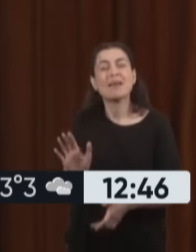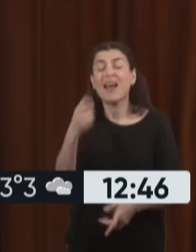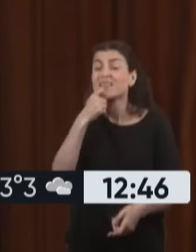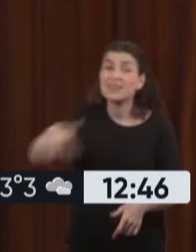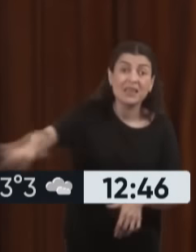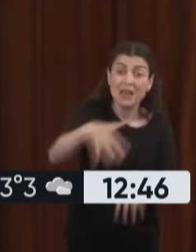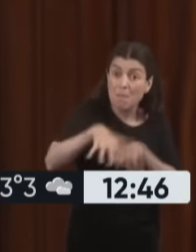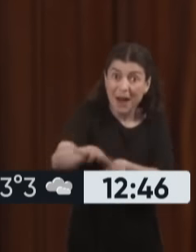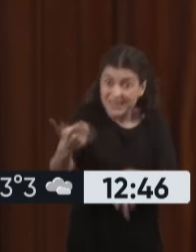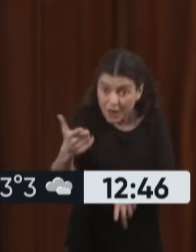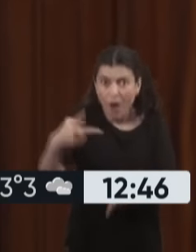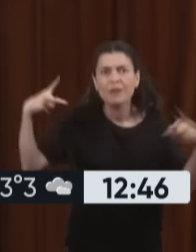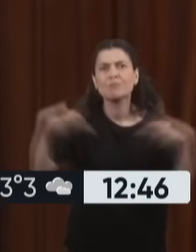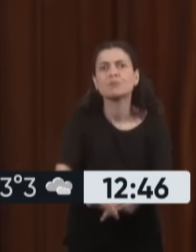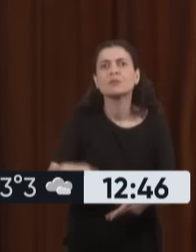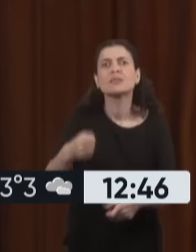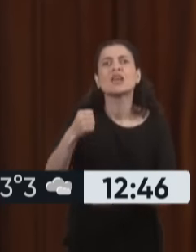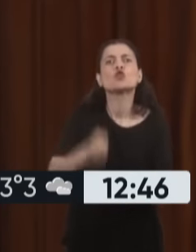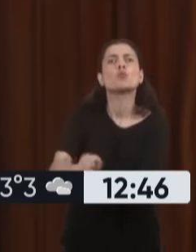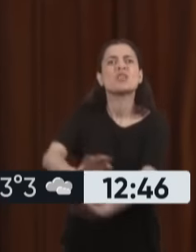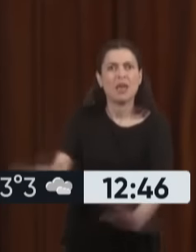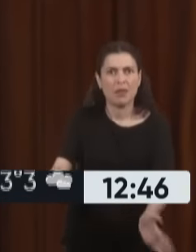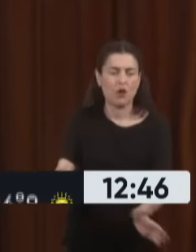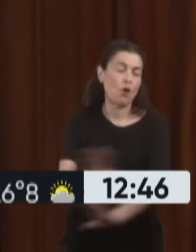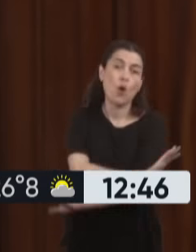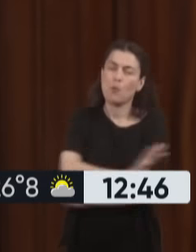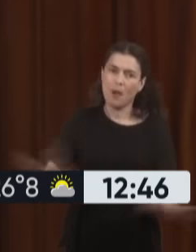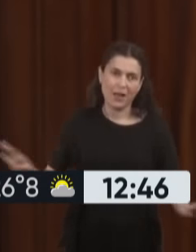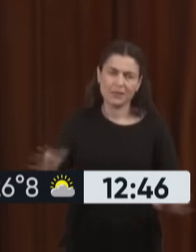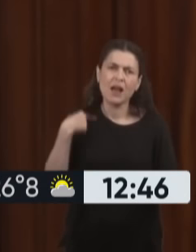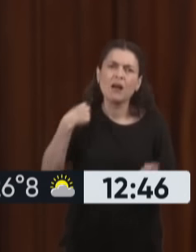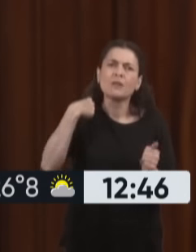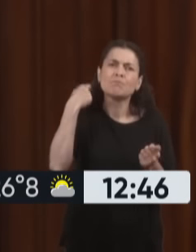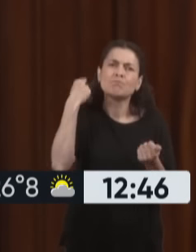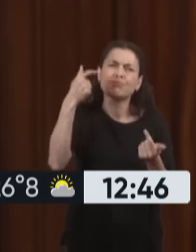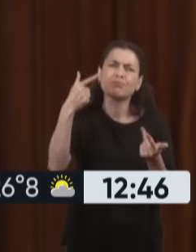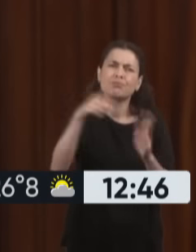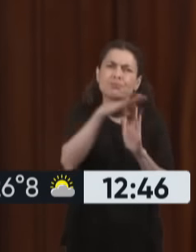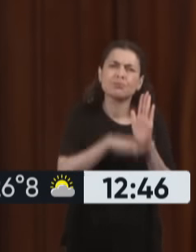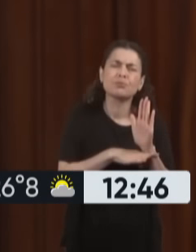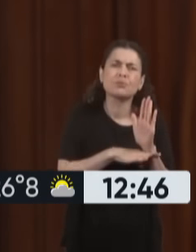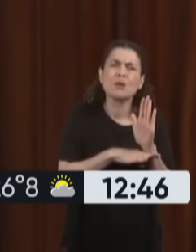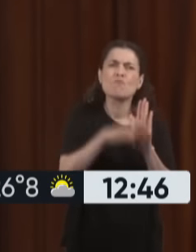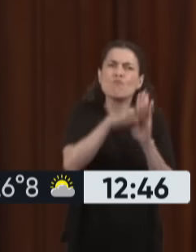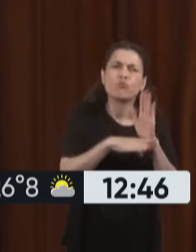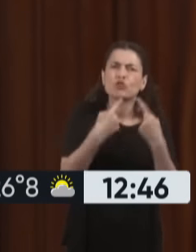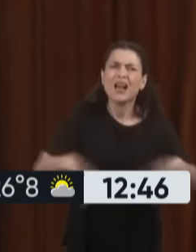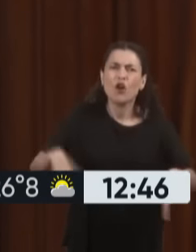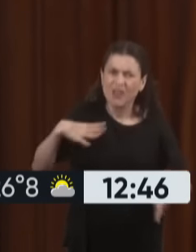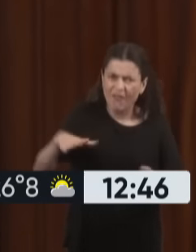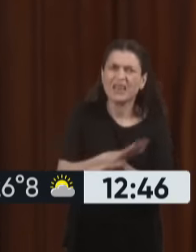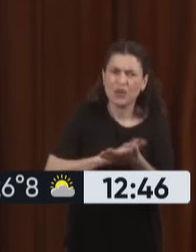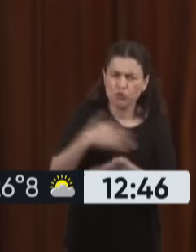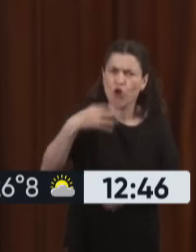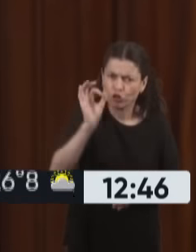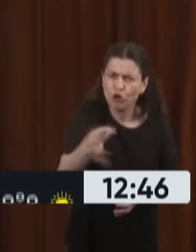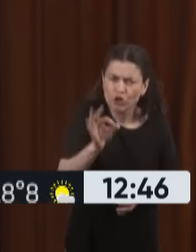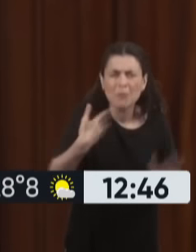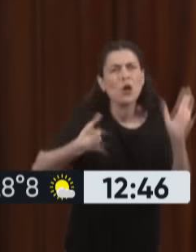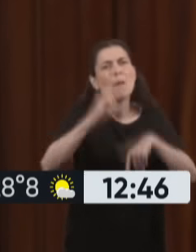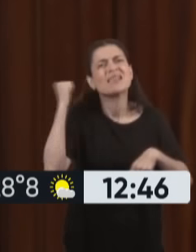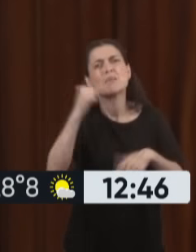plan. Podría pasar todo el resto de la semana enumerando cosas que quedan por corregir, pero quiero detenerme en el costo más importante